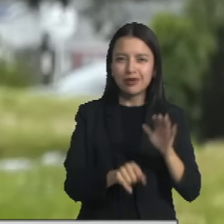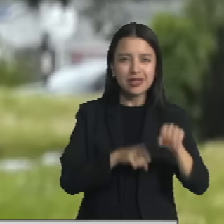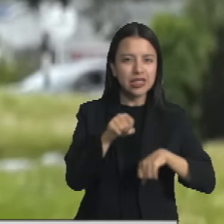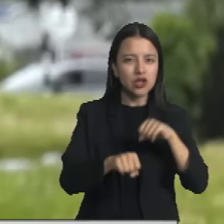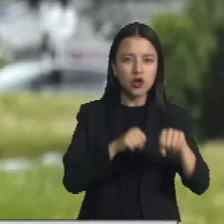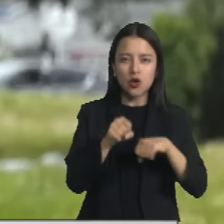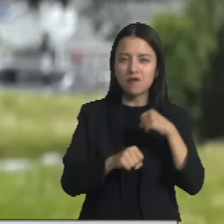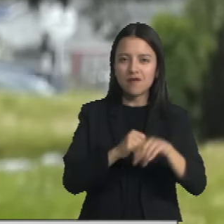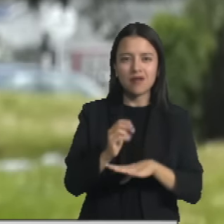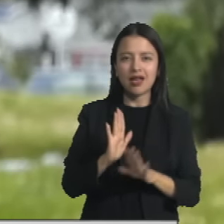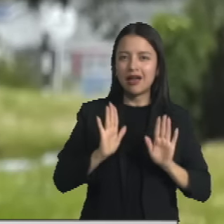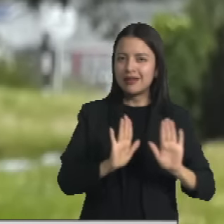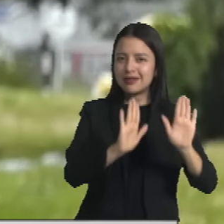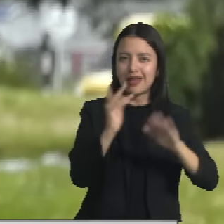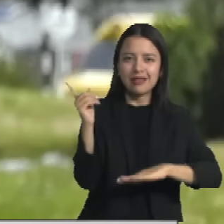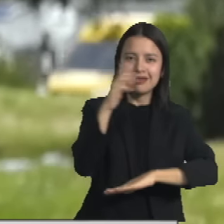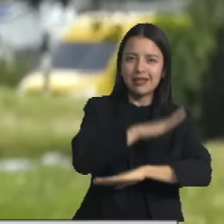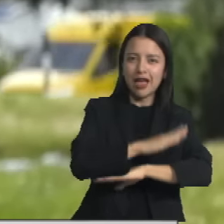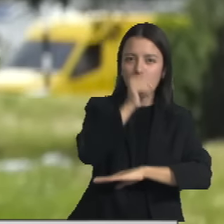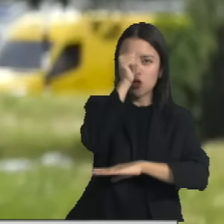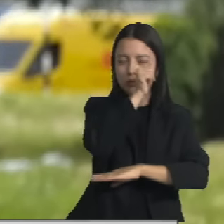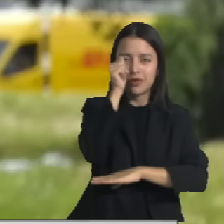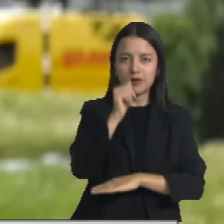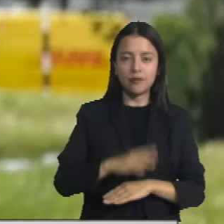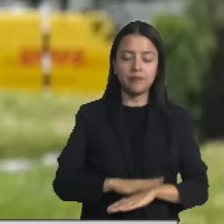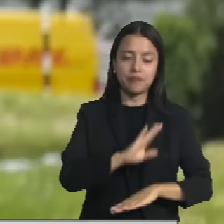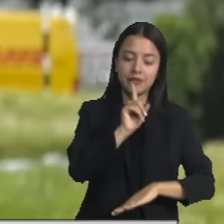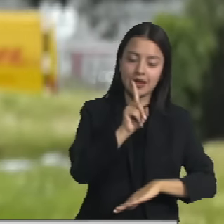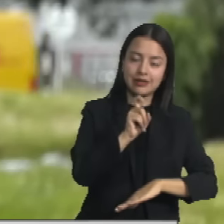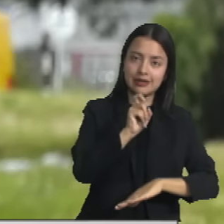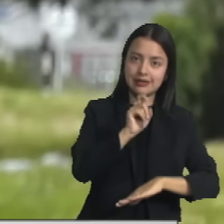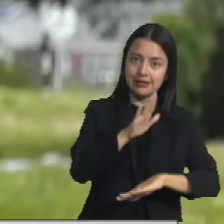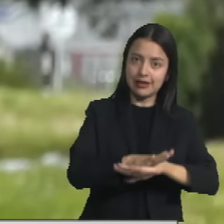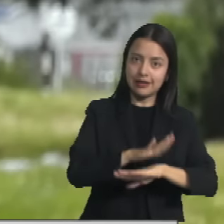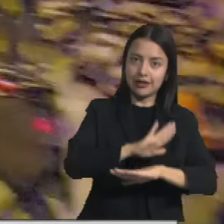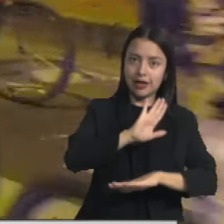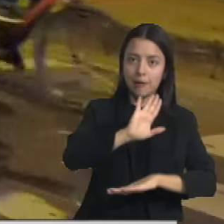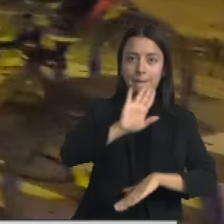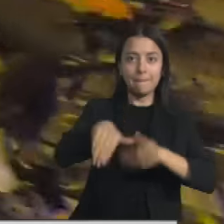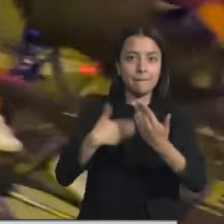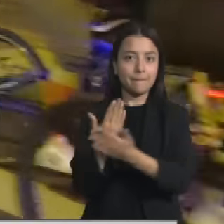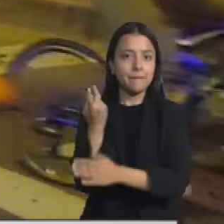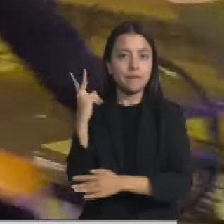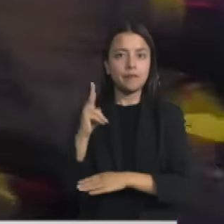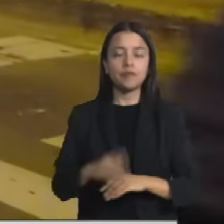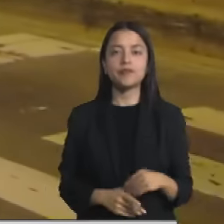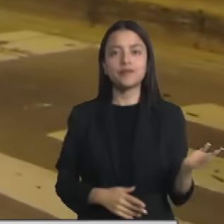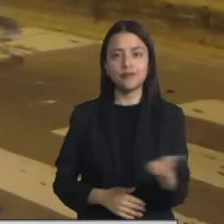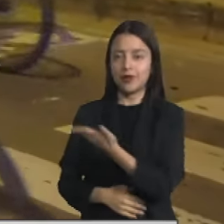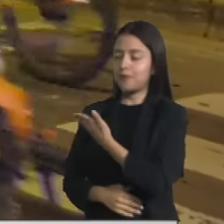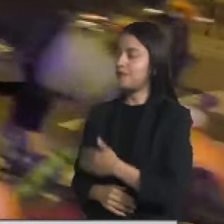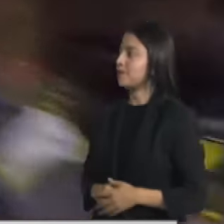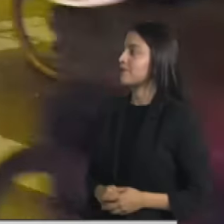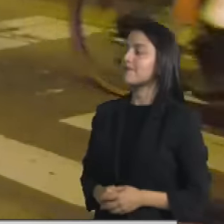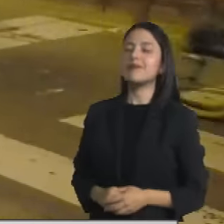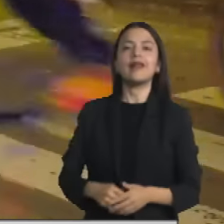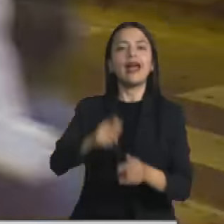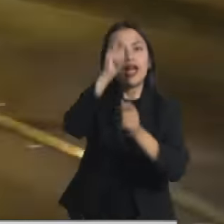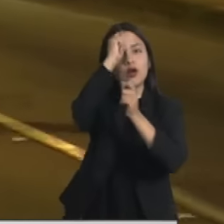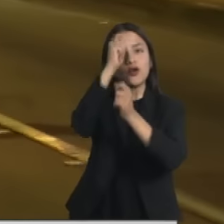para la ciclovía de los domingos. Tendrán cierre a partir de las 6 de la tarde de hoy. Veamos el siguiente informe. En conmemoración al cumpleaños